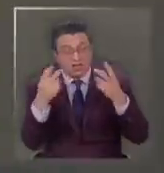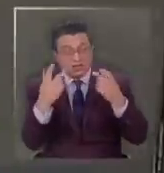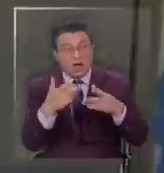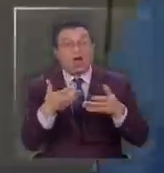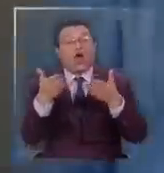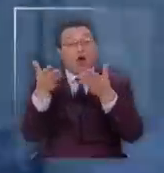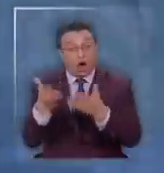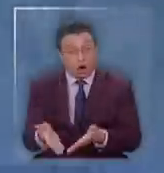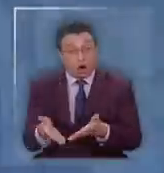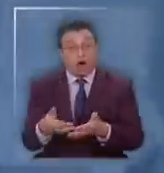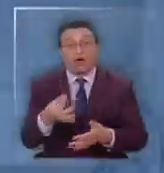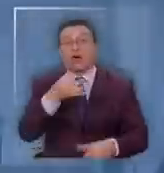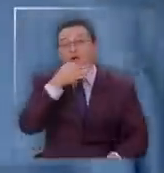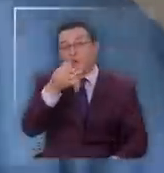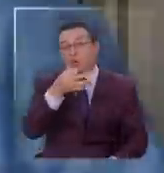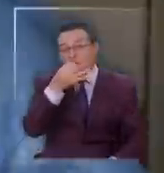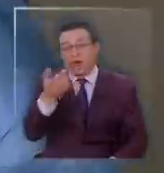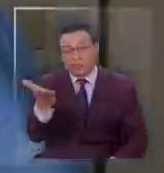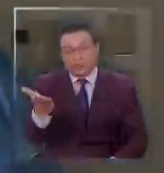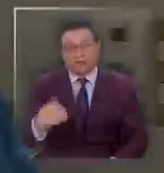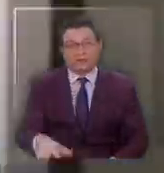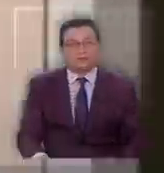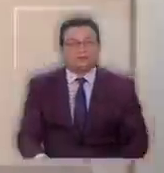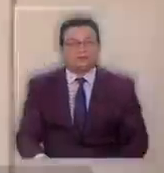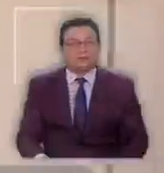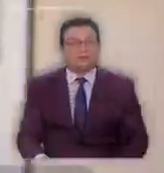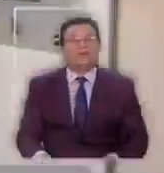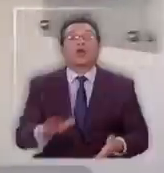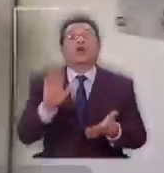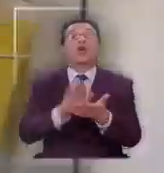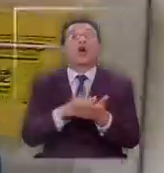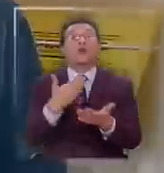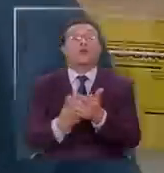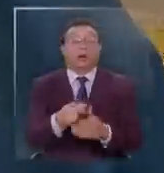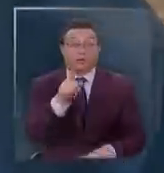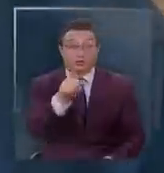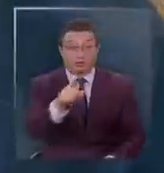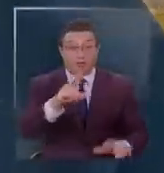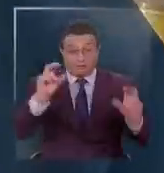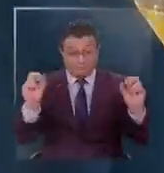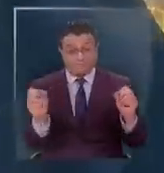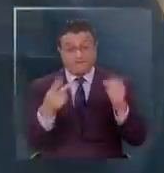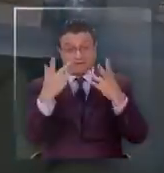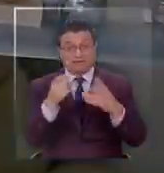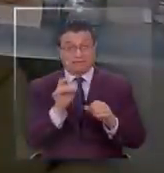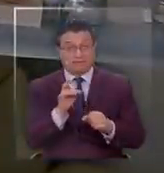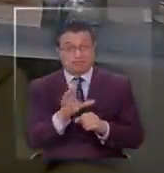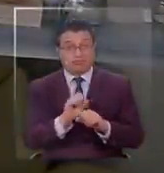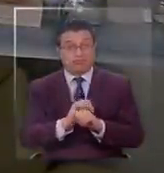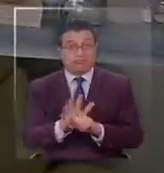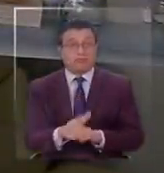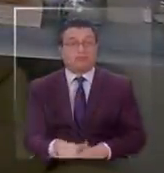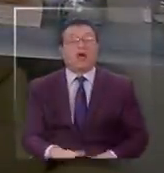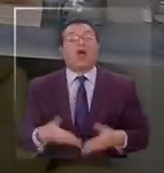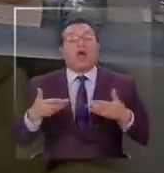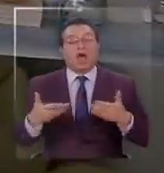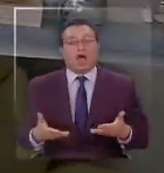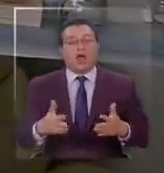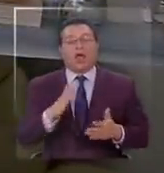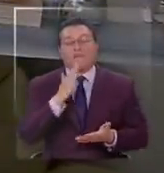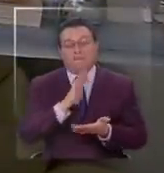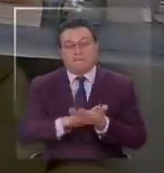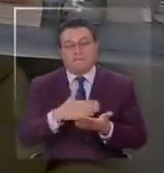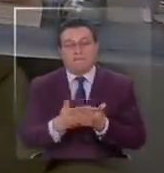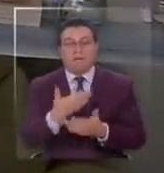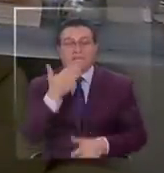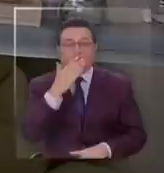hoy nos cuenta su verdad. ¿Cómo estás? ¿Eres un sobreviviente? Ahora estoy mucho mejor,